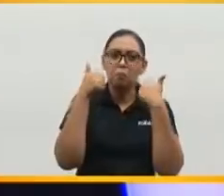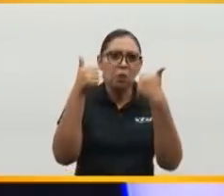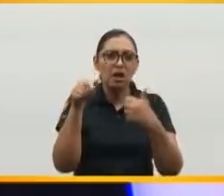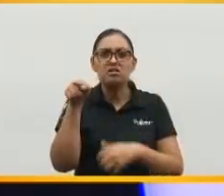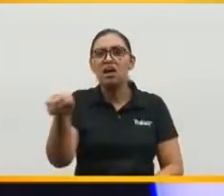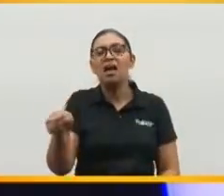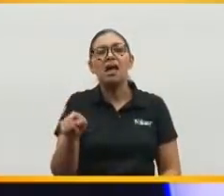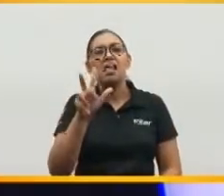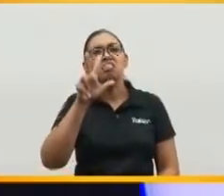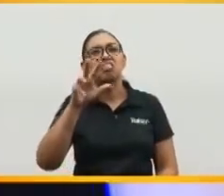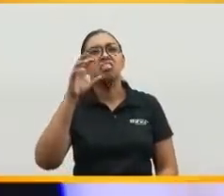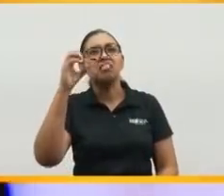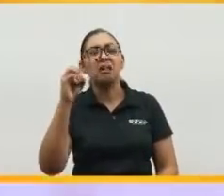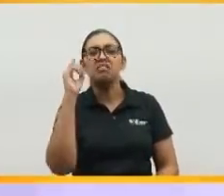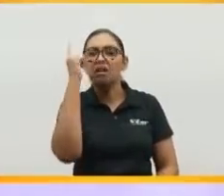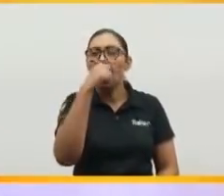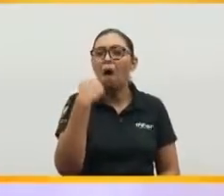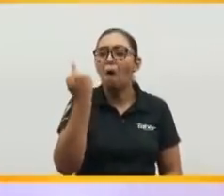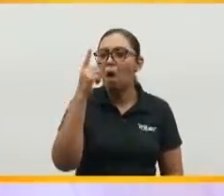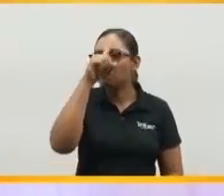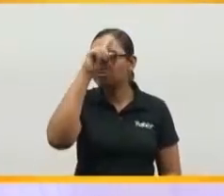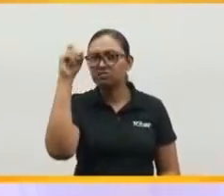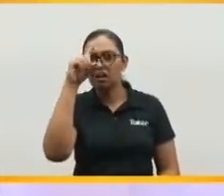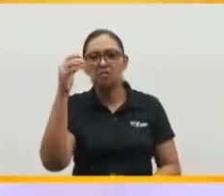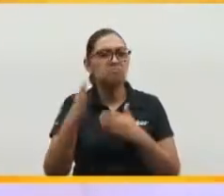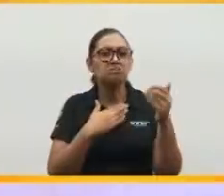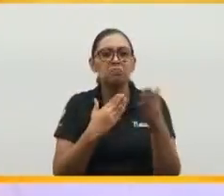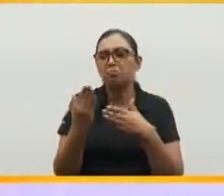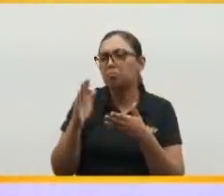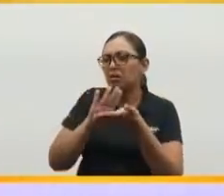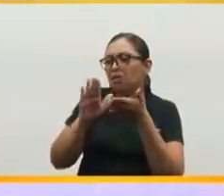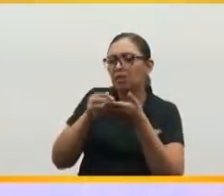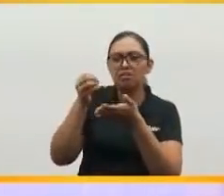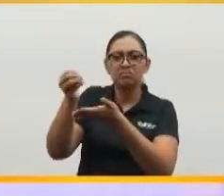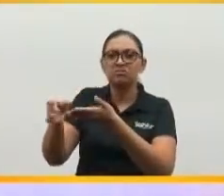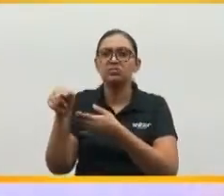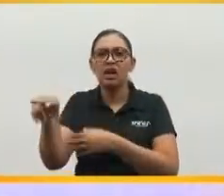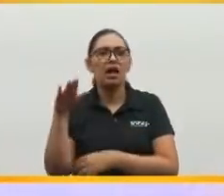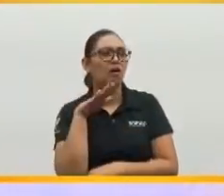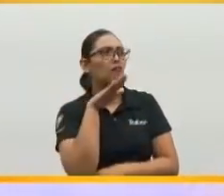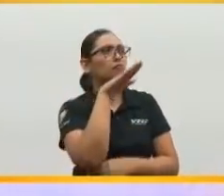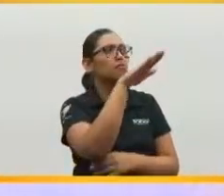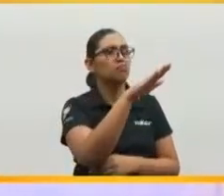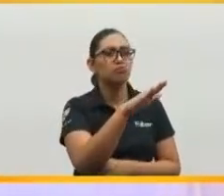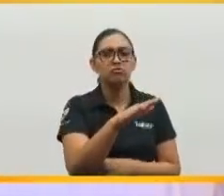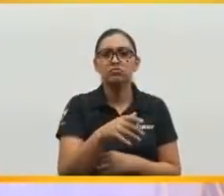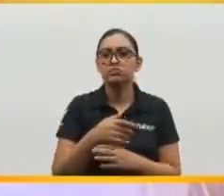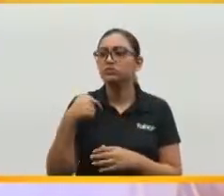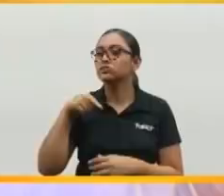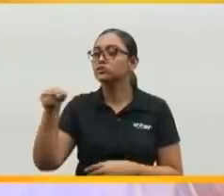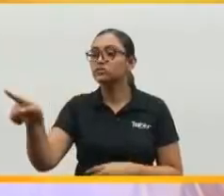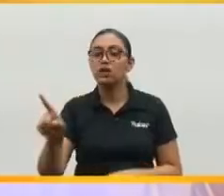horas más a la semana. No le importa si le pagan, le dice, mira, voy al aeropuerto ahorita, yo lo llevo, yo vengo, pastor, yo voy por aquí,